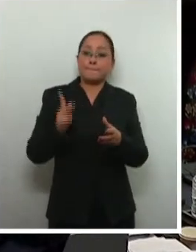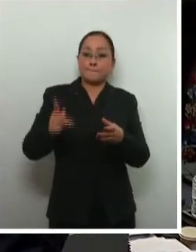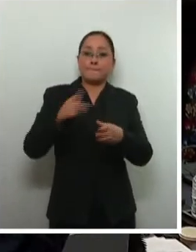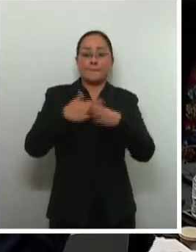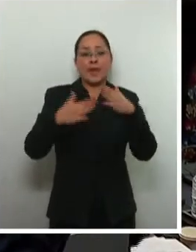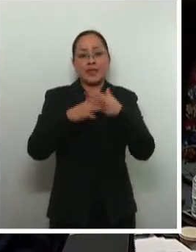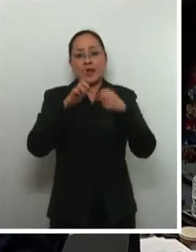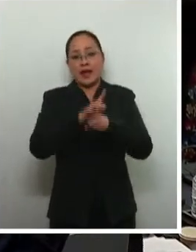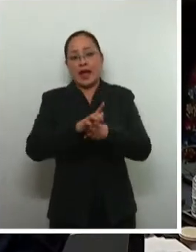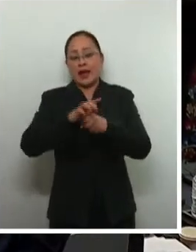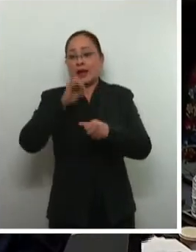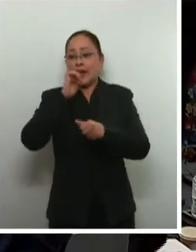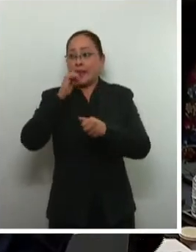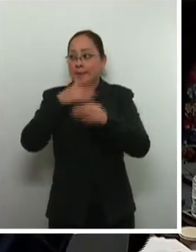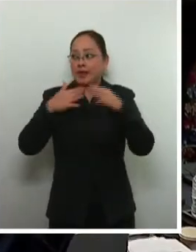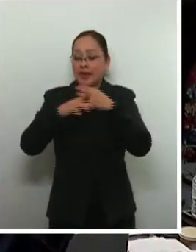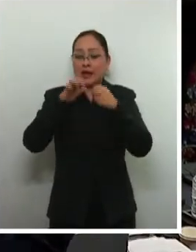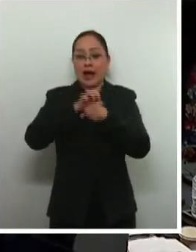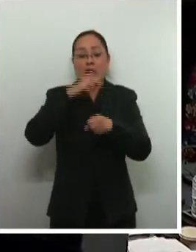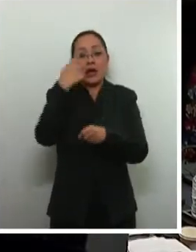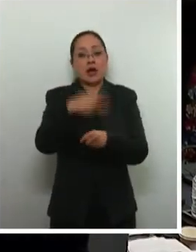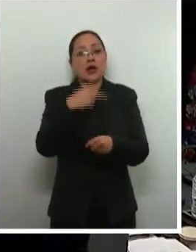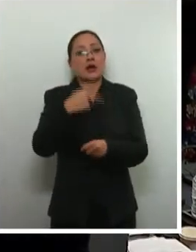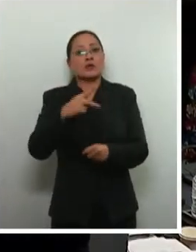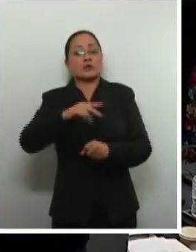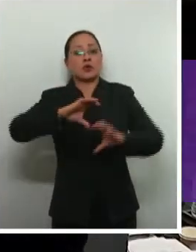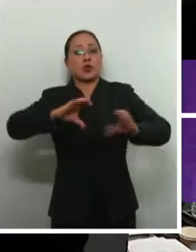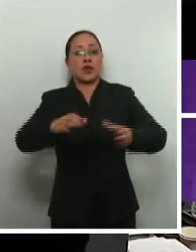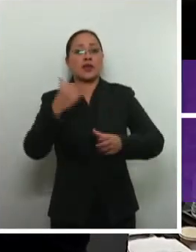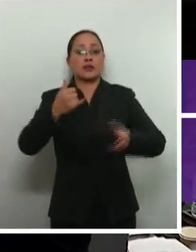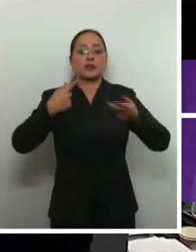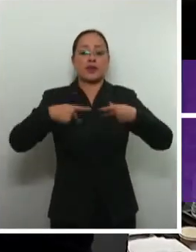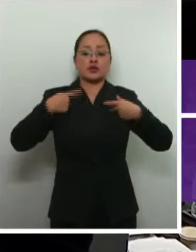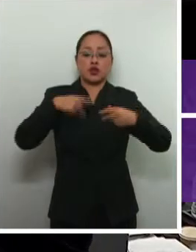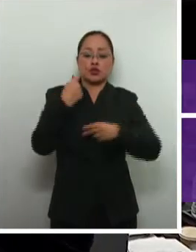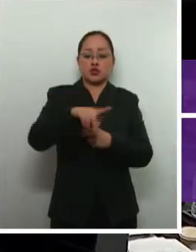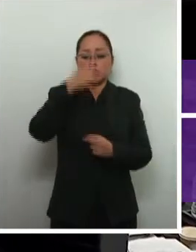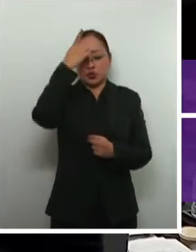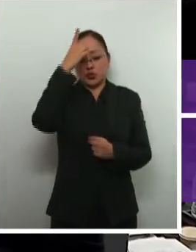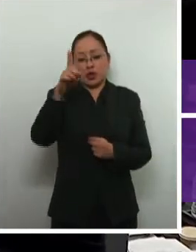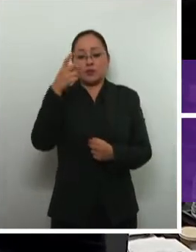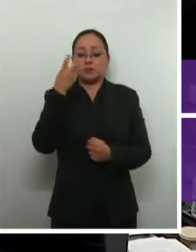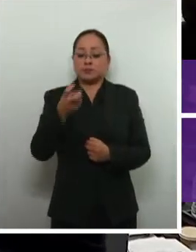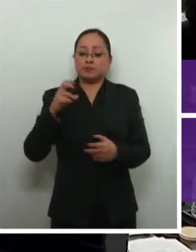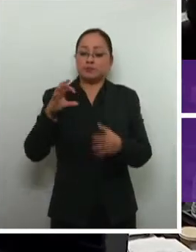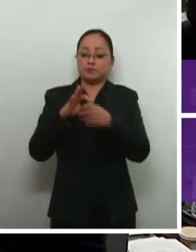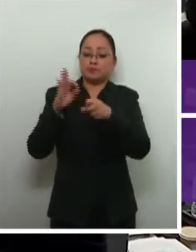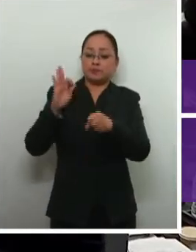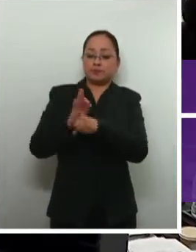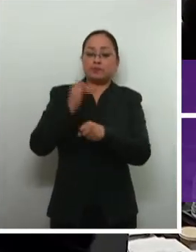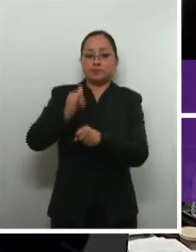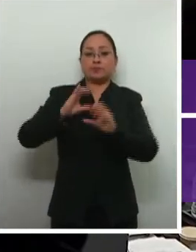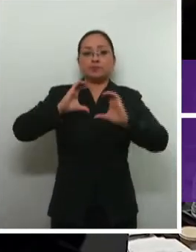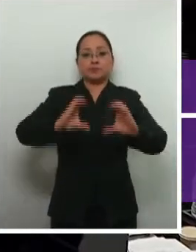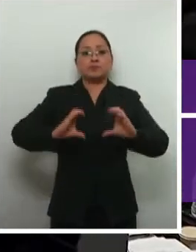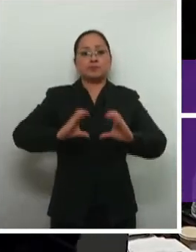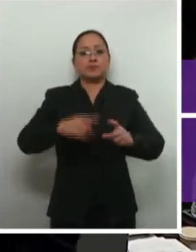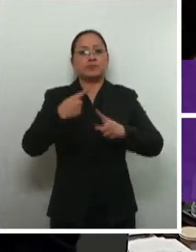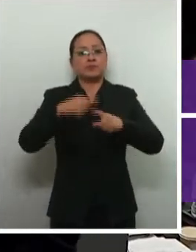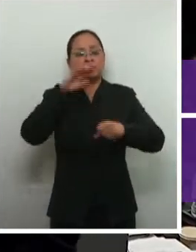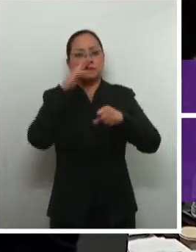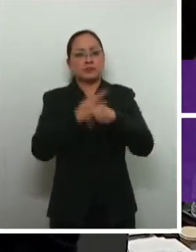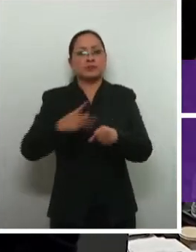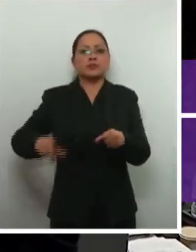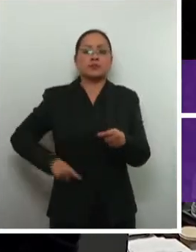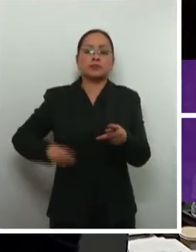e inmaterial son bienes comunes de las comunidades y personas de la ciudad, por lo que su protección y conservación son de orden